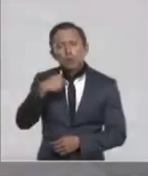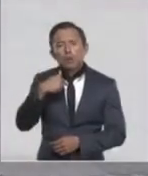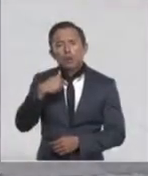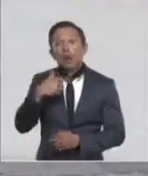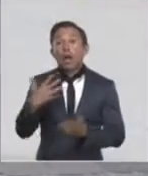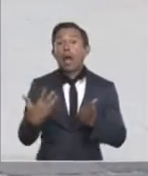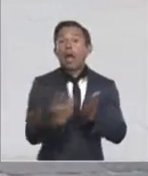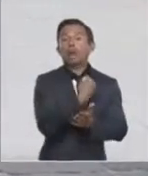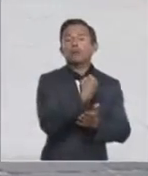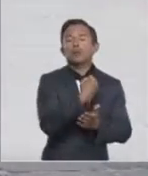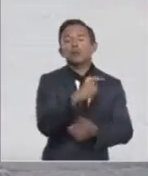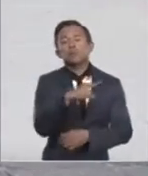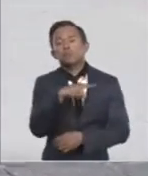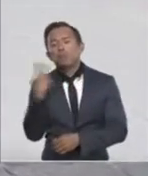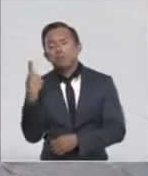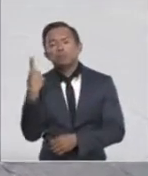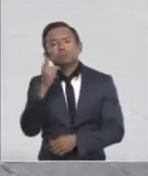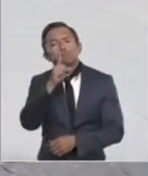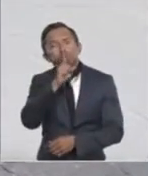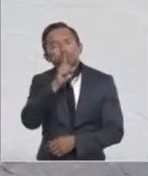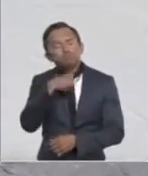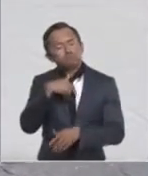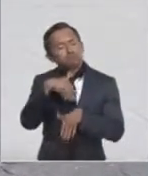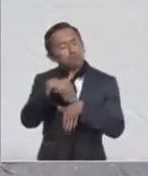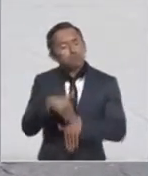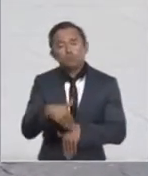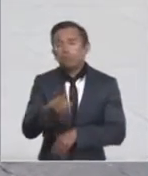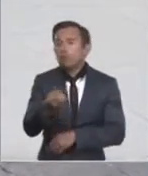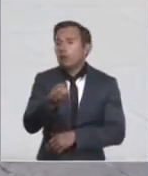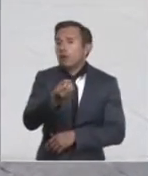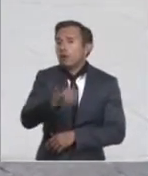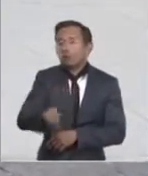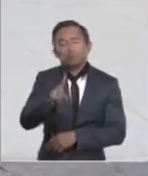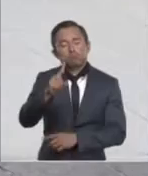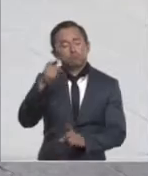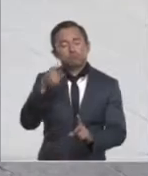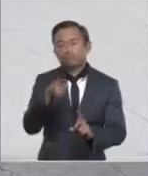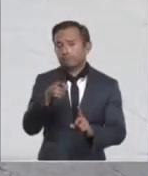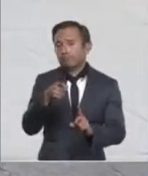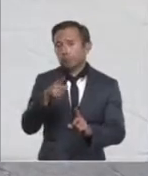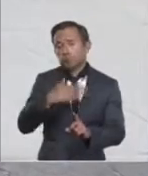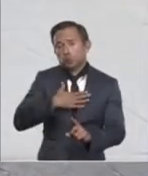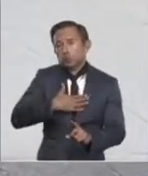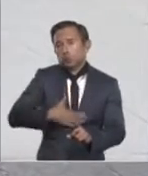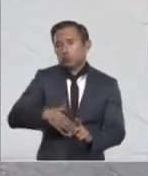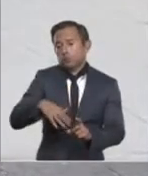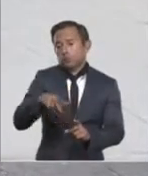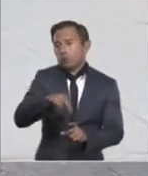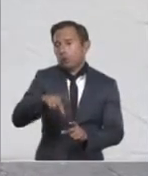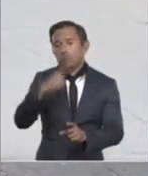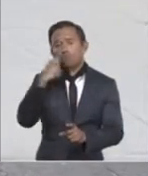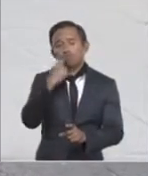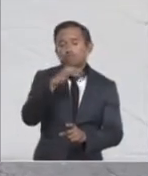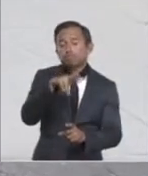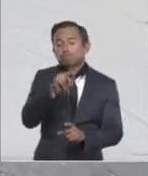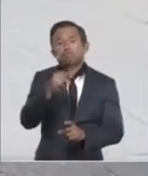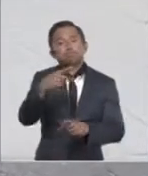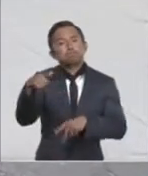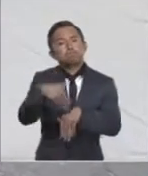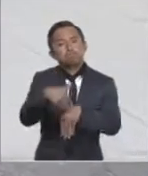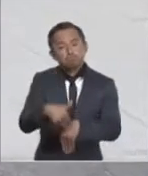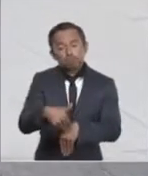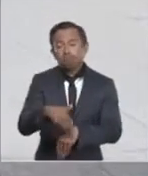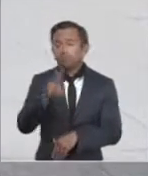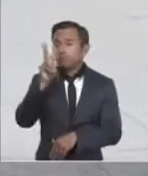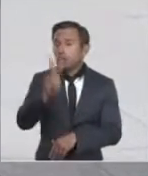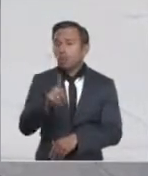candidata independiente y ex primera dama, exaltó que su propuesta de seguridad, además de fortalecer a las policías y adquirir mejor